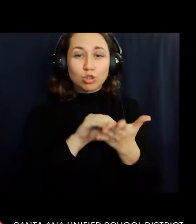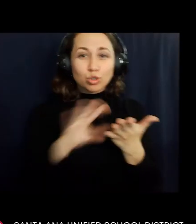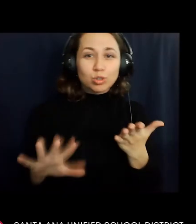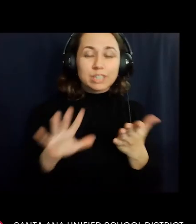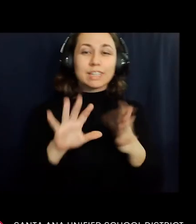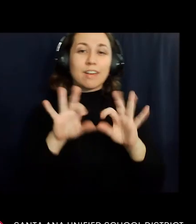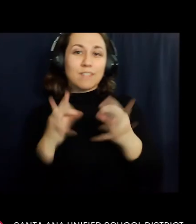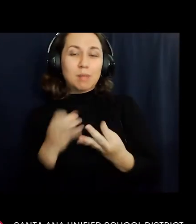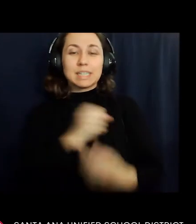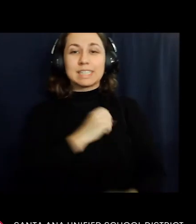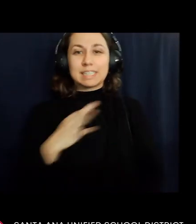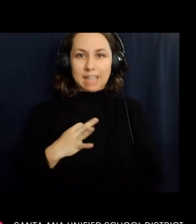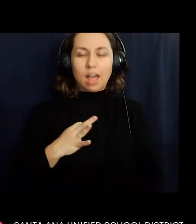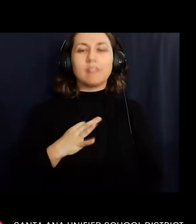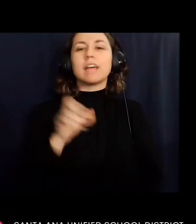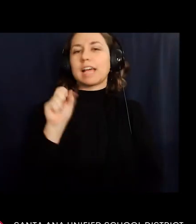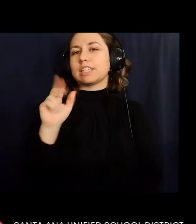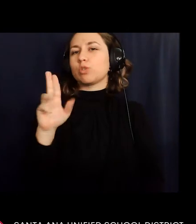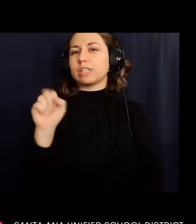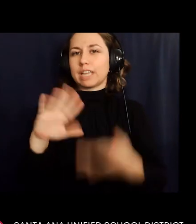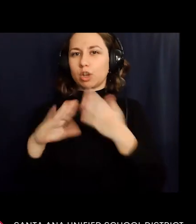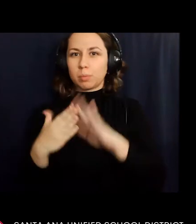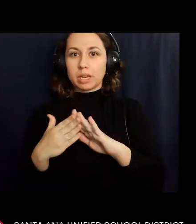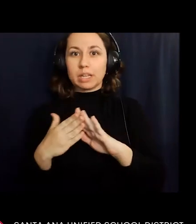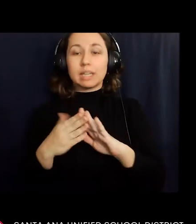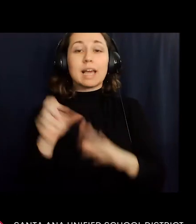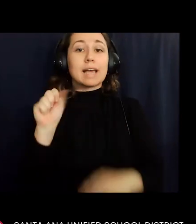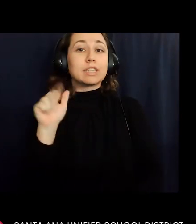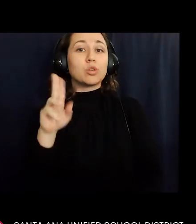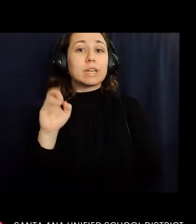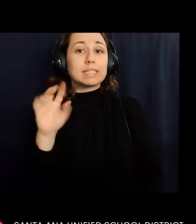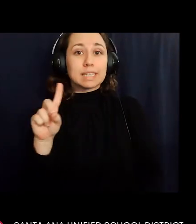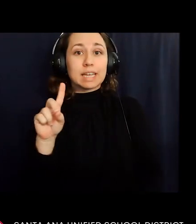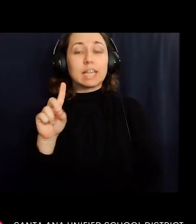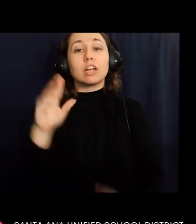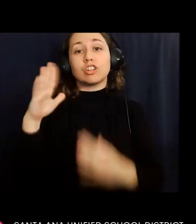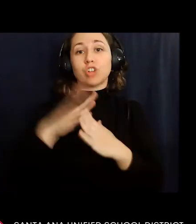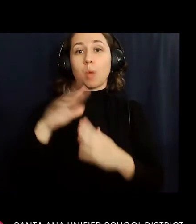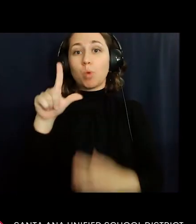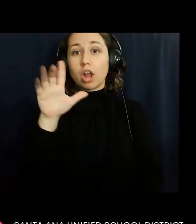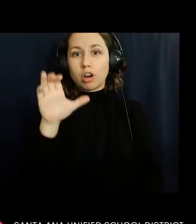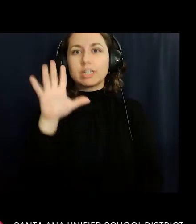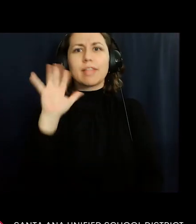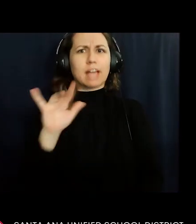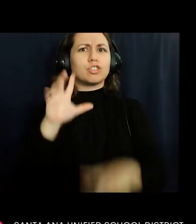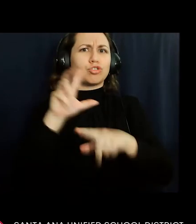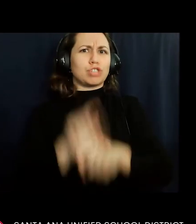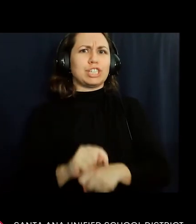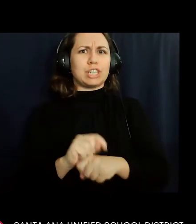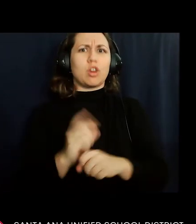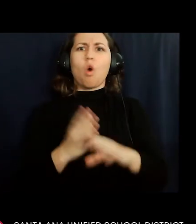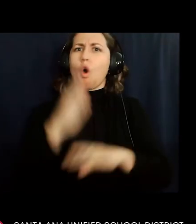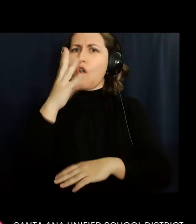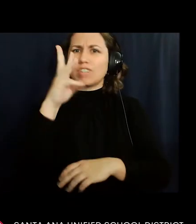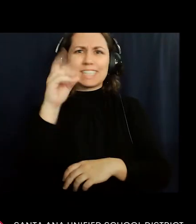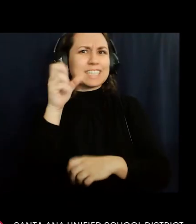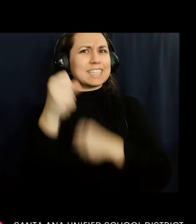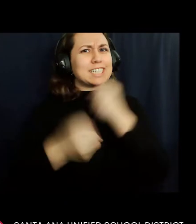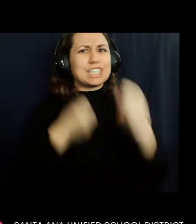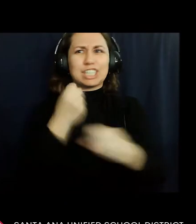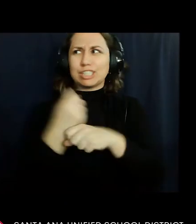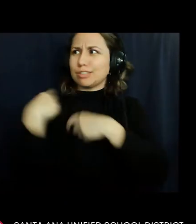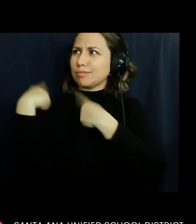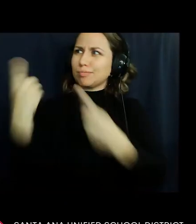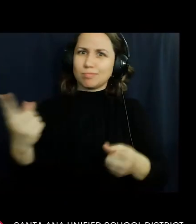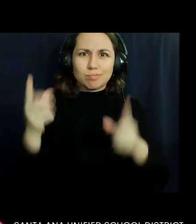Hola, alumnos, familias, personal y comunidad del distrito. Los 100 mejores de Santa Ana es una tradición en Santa Ana que tiene más de